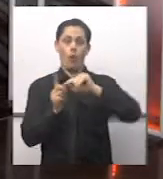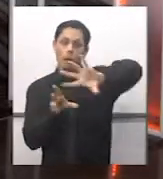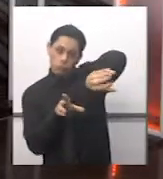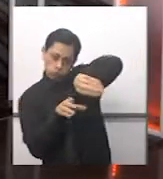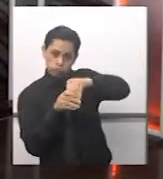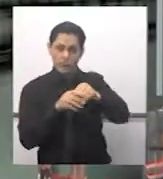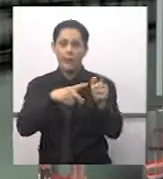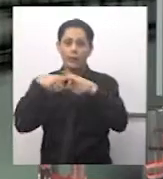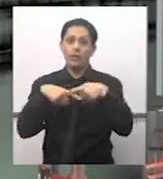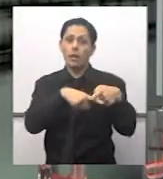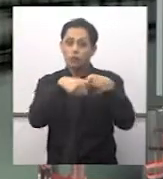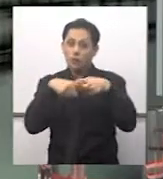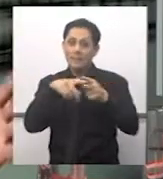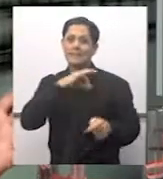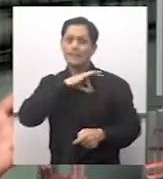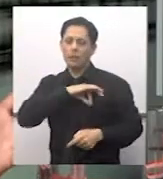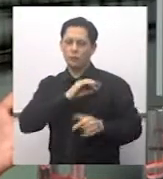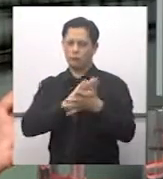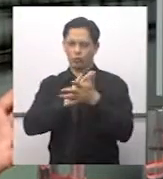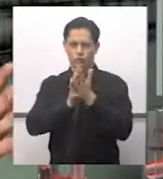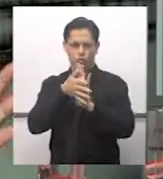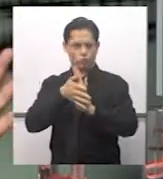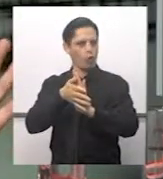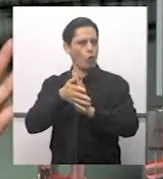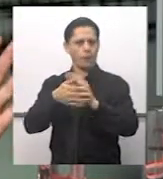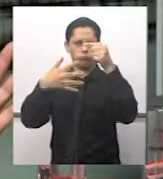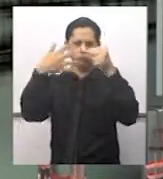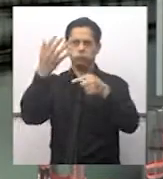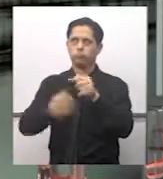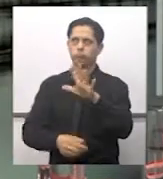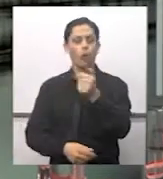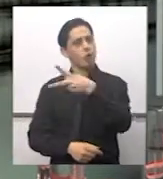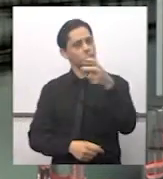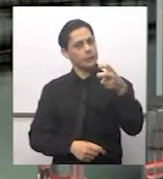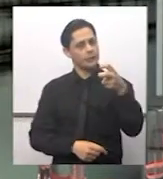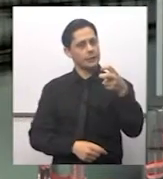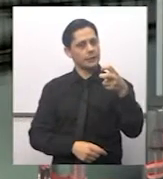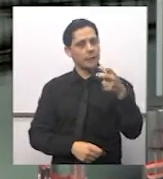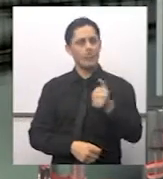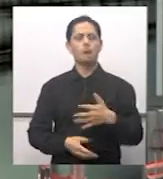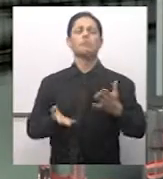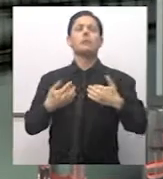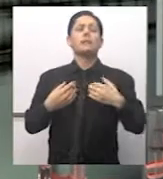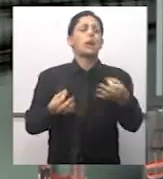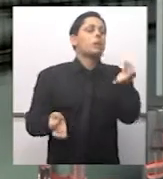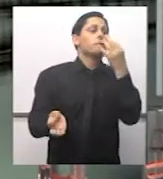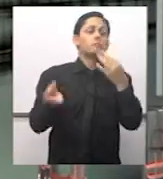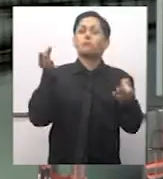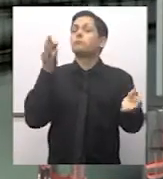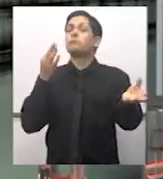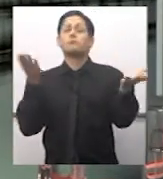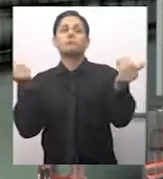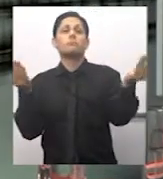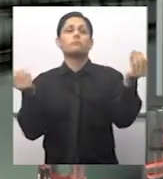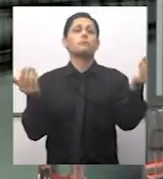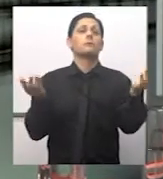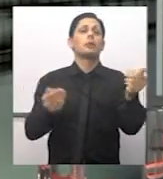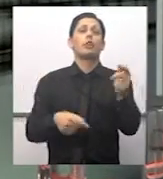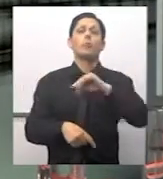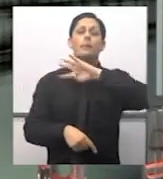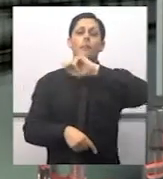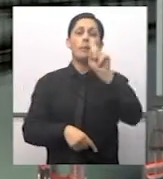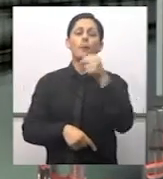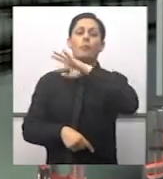sociedad civil, yo diría que prácticamente todas, cerca de 200, y poníamos el pecho a las balas y en los primeros